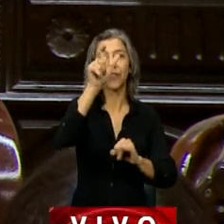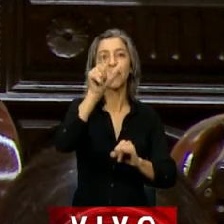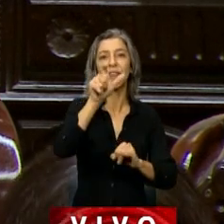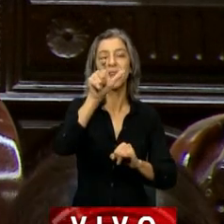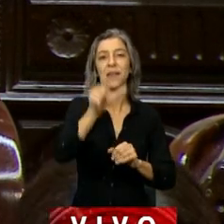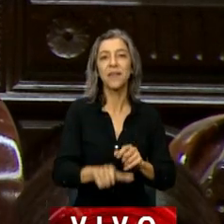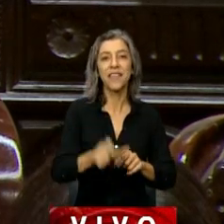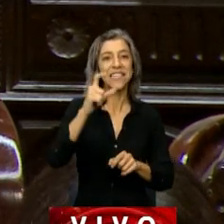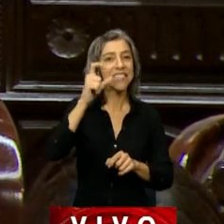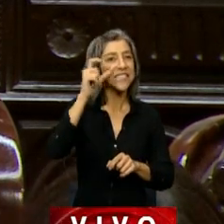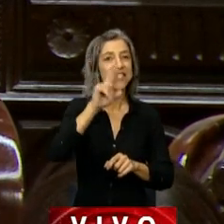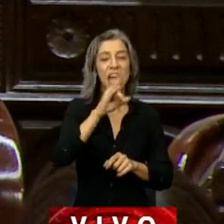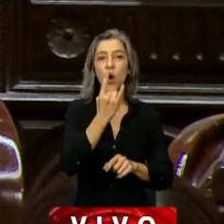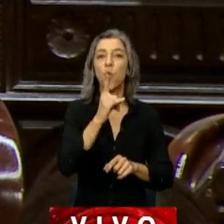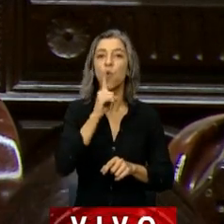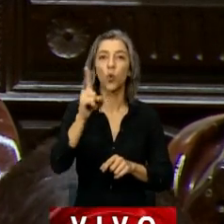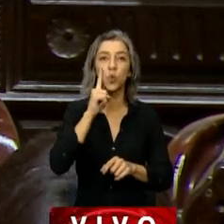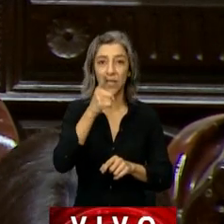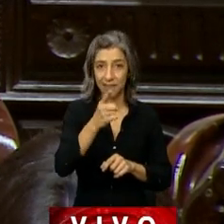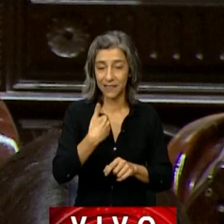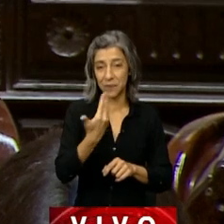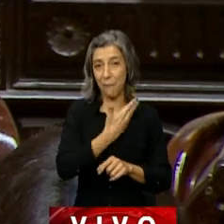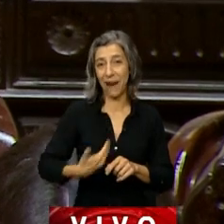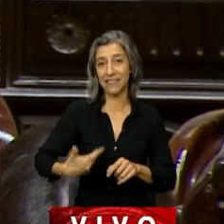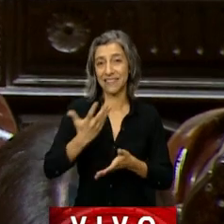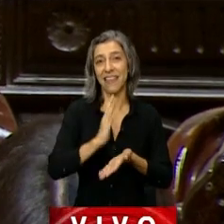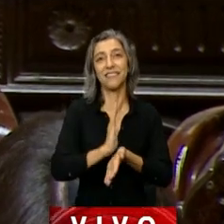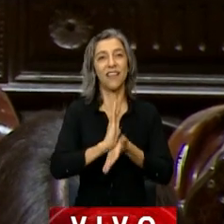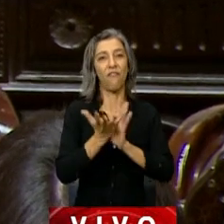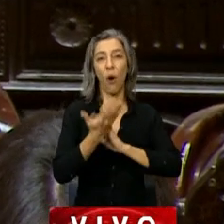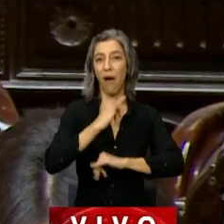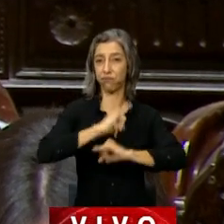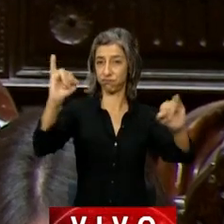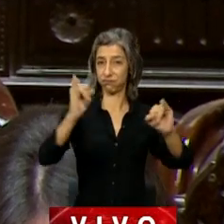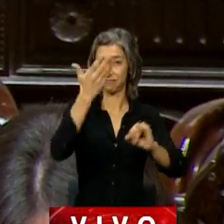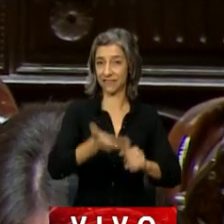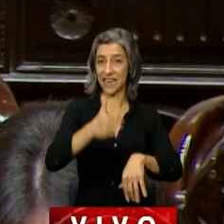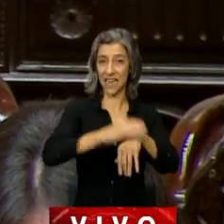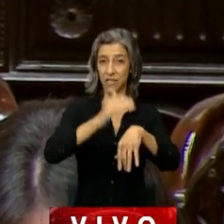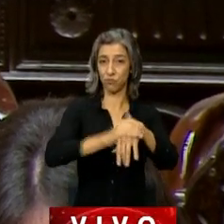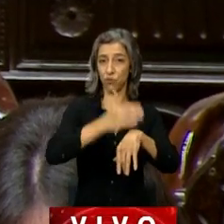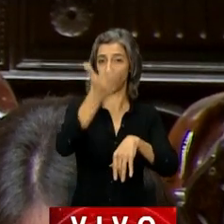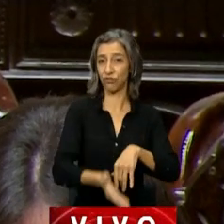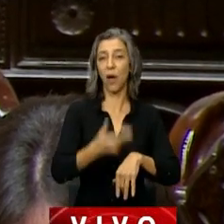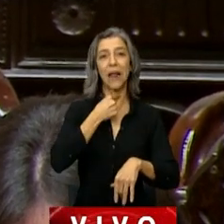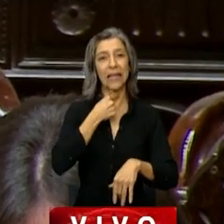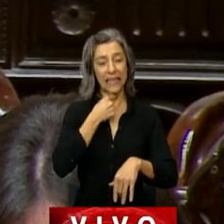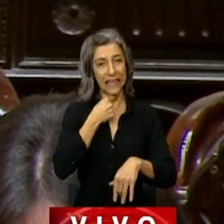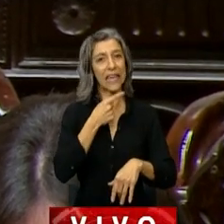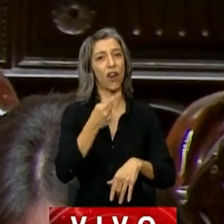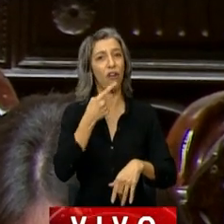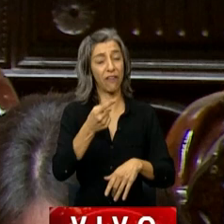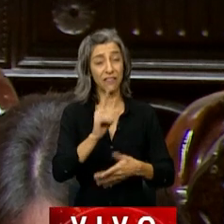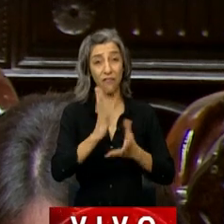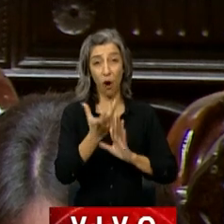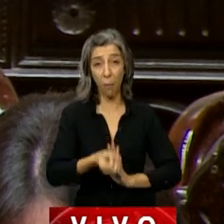Cerruti. Y quiero hacerlo porque más allá de la gran improvisación que hemos